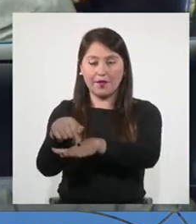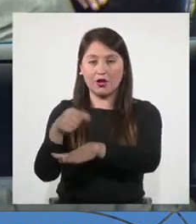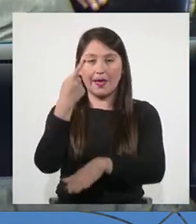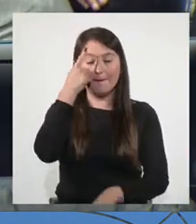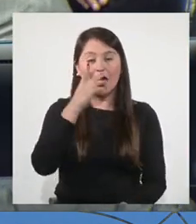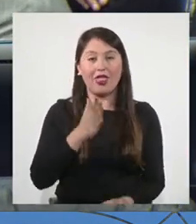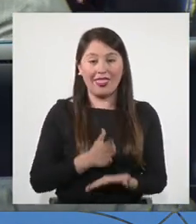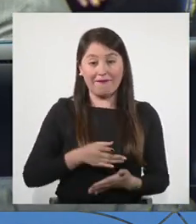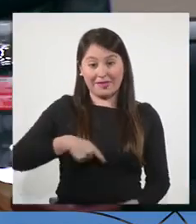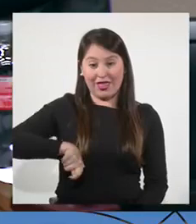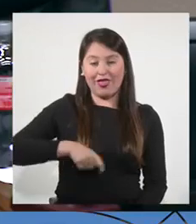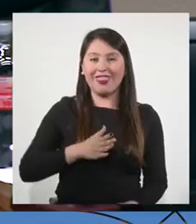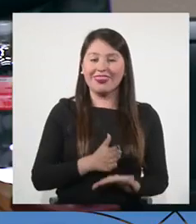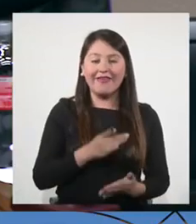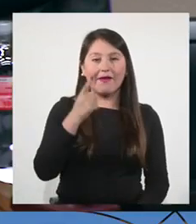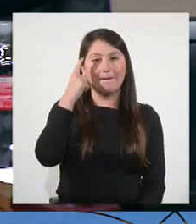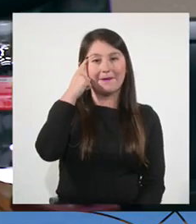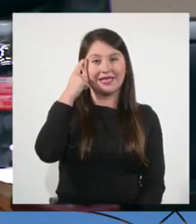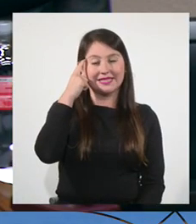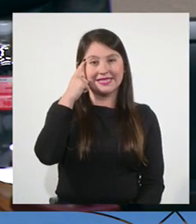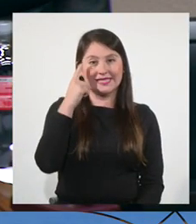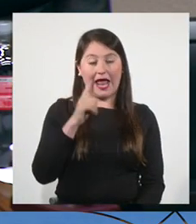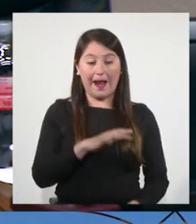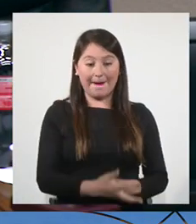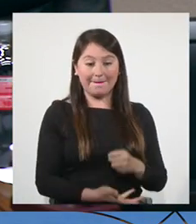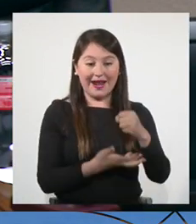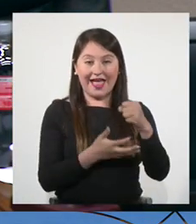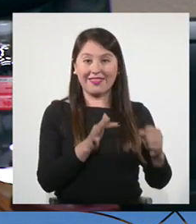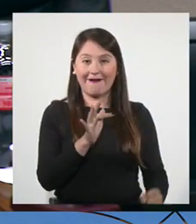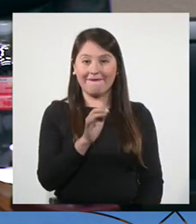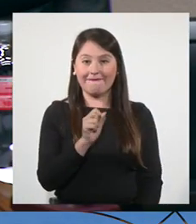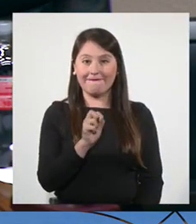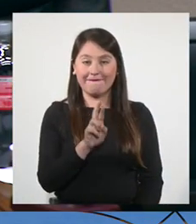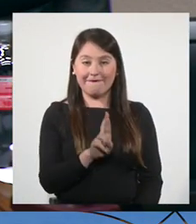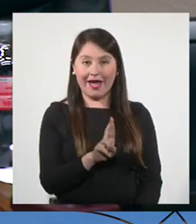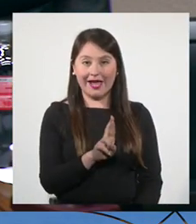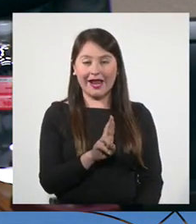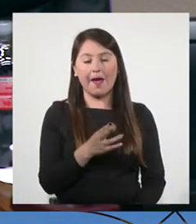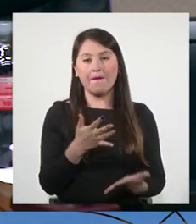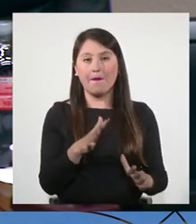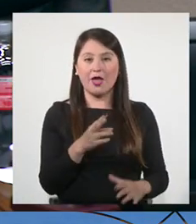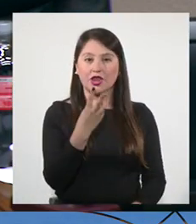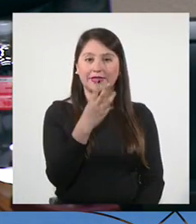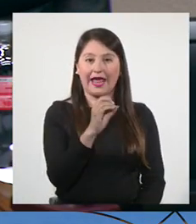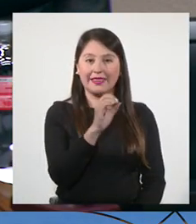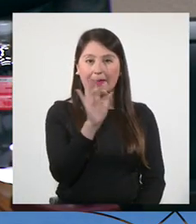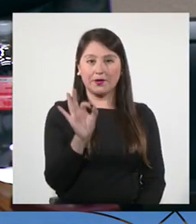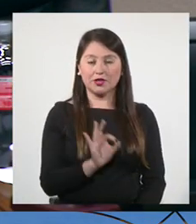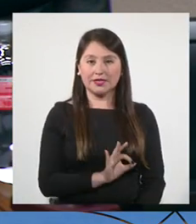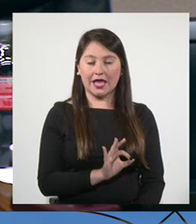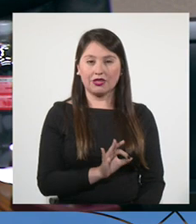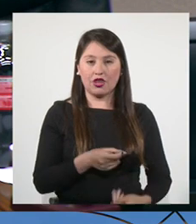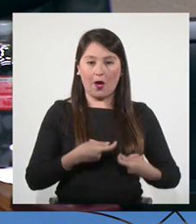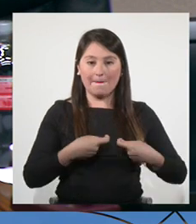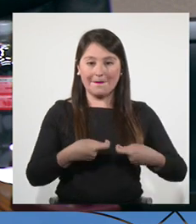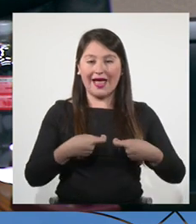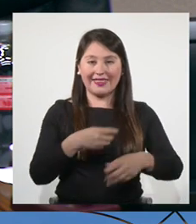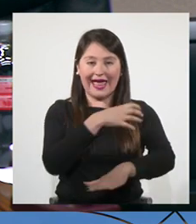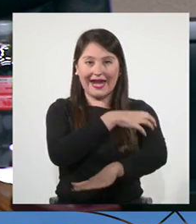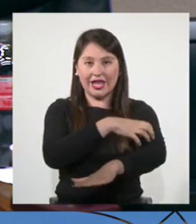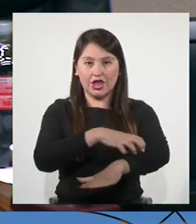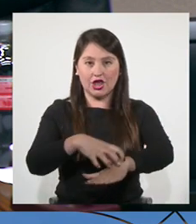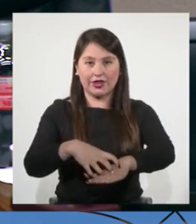senadores que la plata del FAR es un monto más o menos importante, cerca del 30% de la inversión regional. Entonces, si